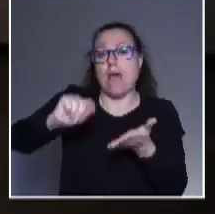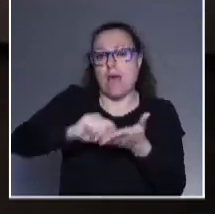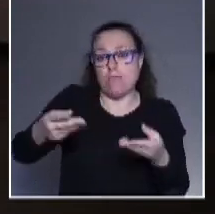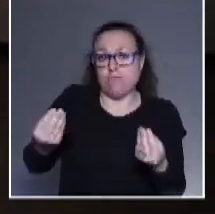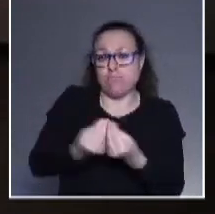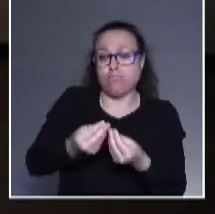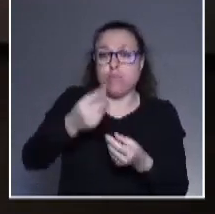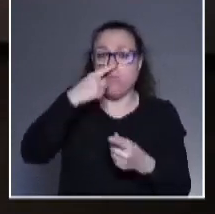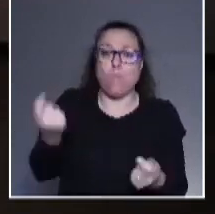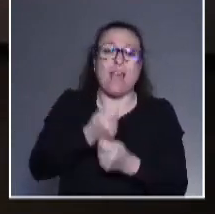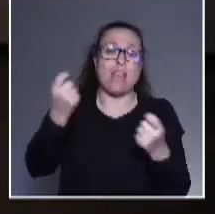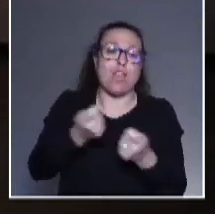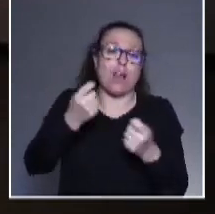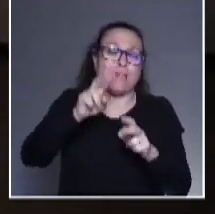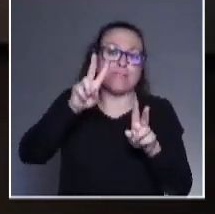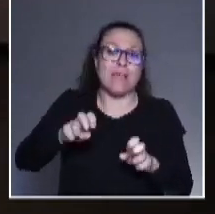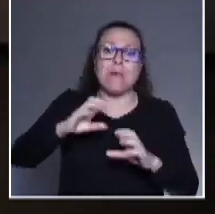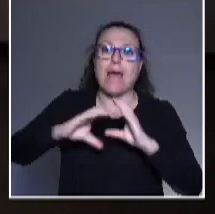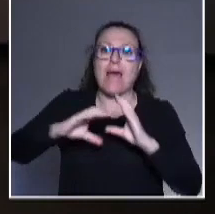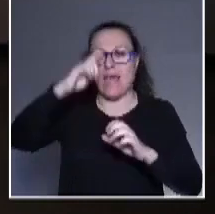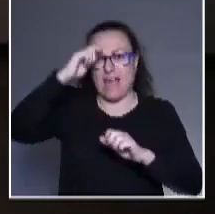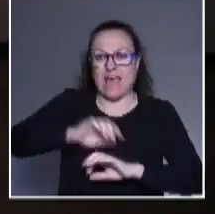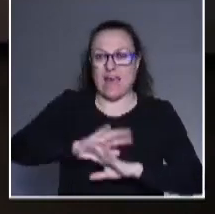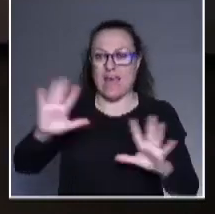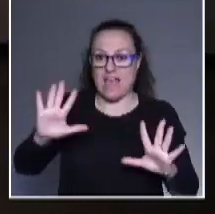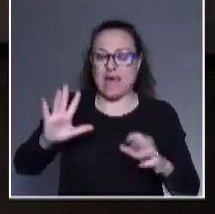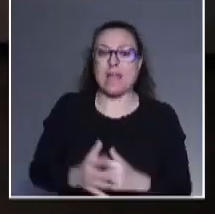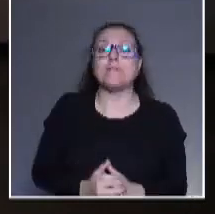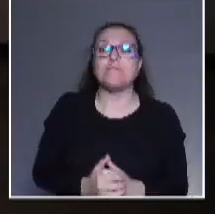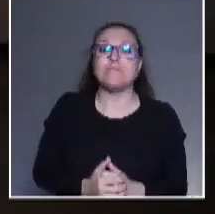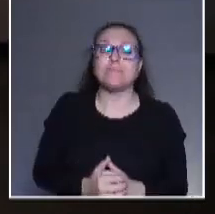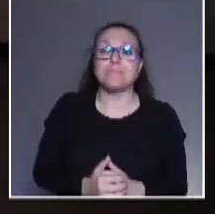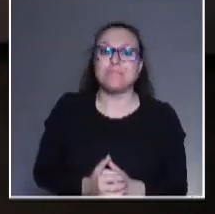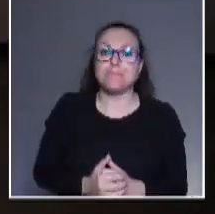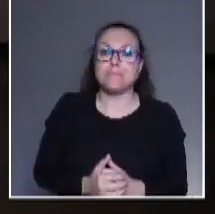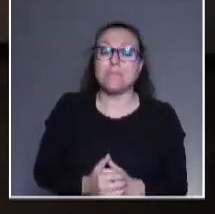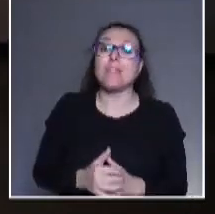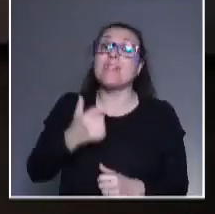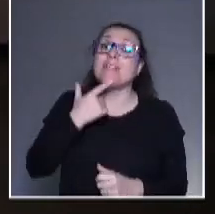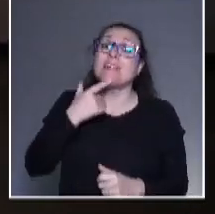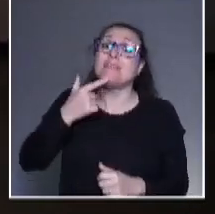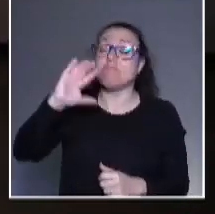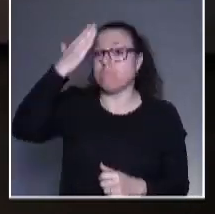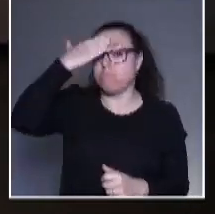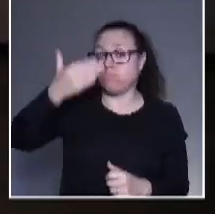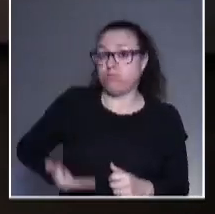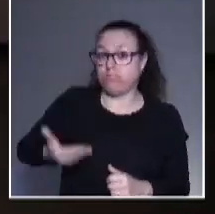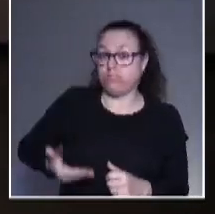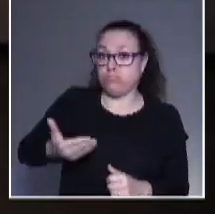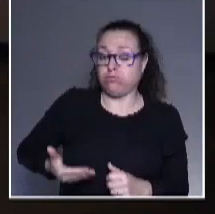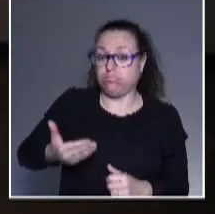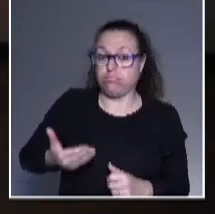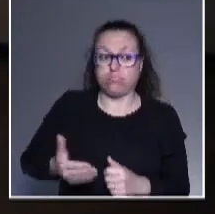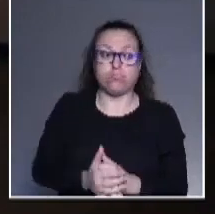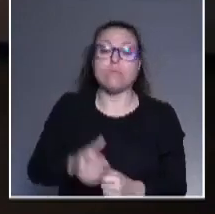muchas publicaciones sobre comunicación clara. La comunicación clara es para ella el eje de toda su trayectoria, hace